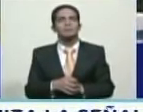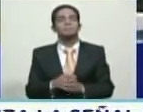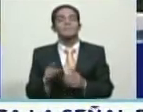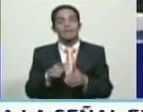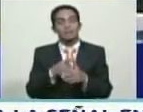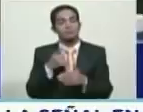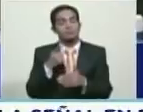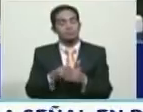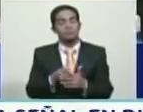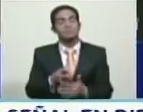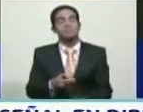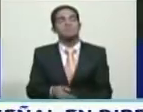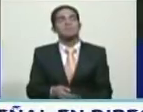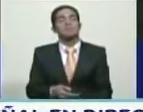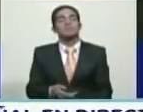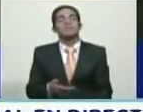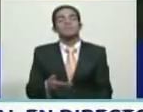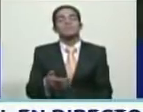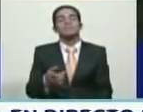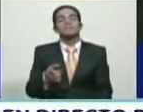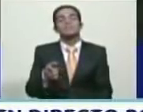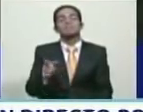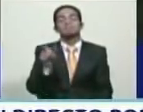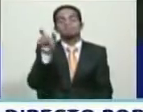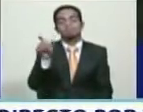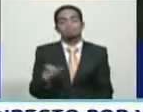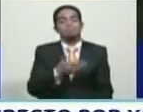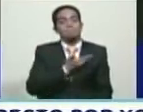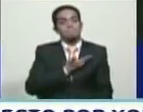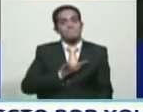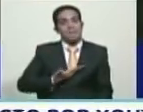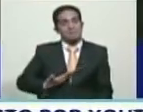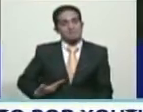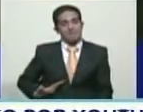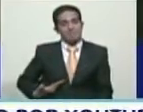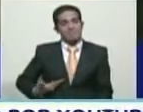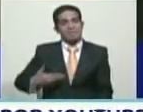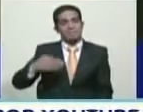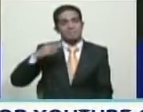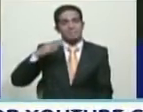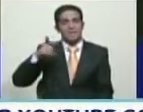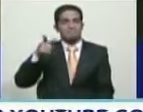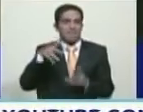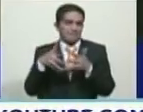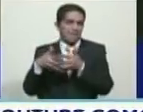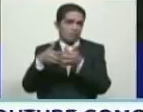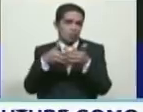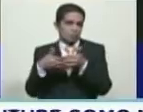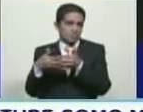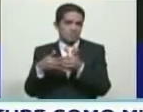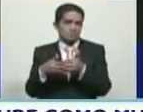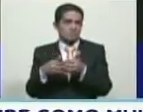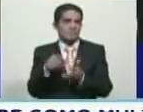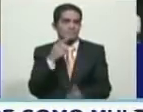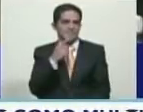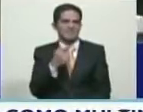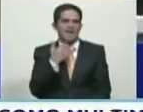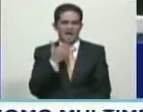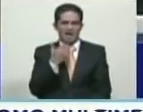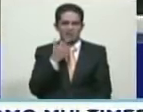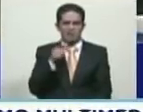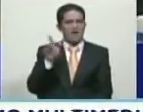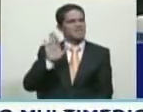Entonces, cuando el presidente de la maquinaria militar más poderosa del mundo dice algo como